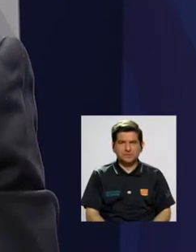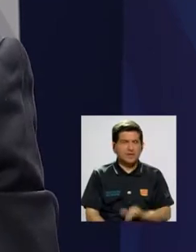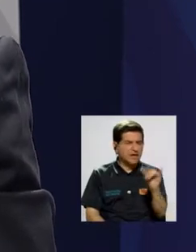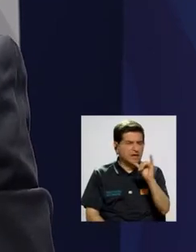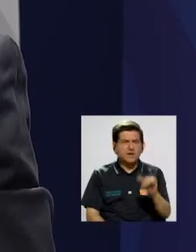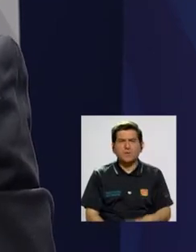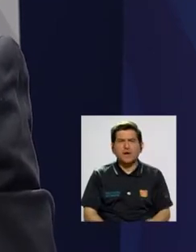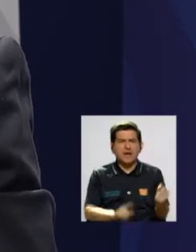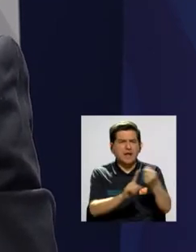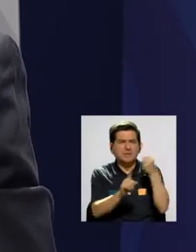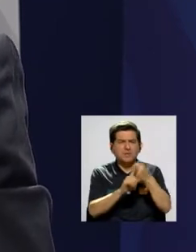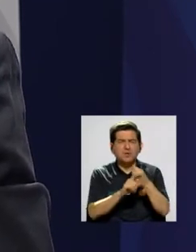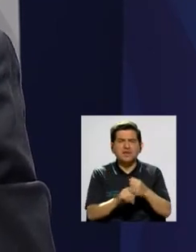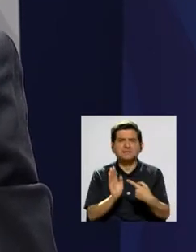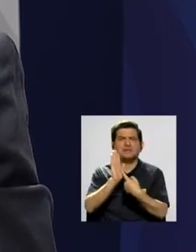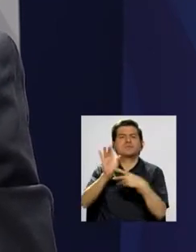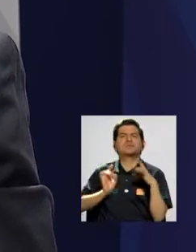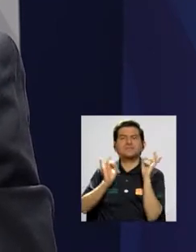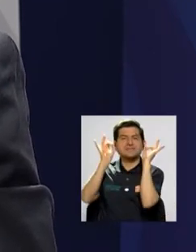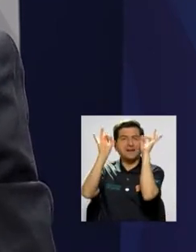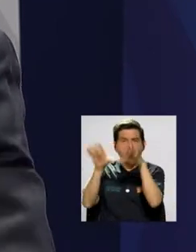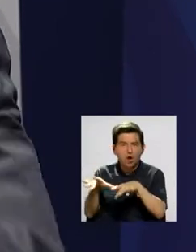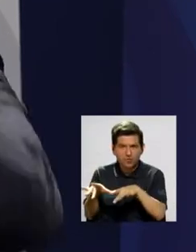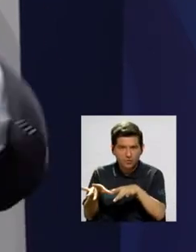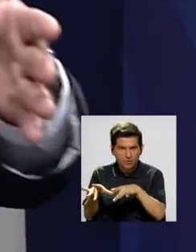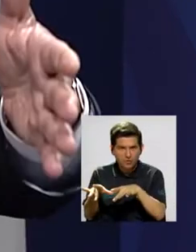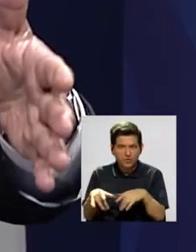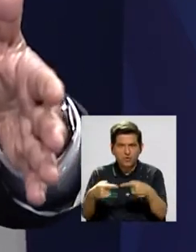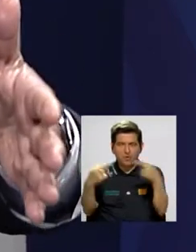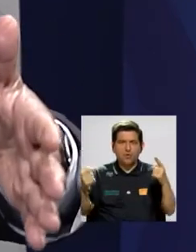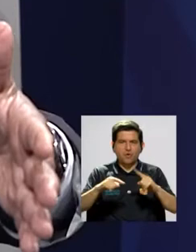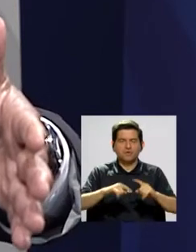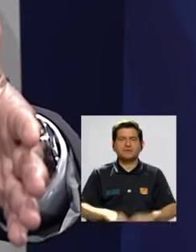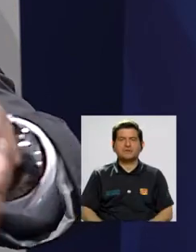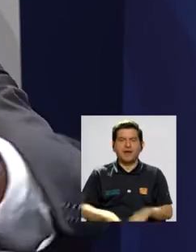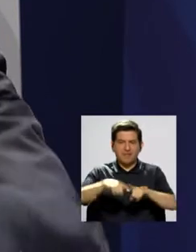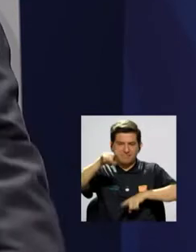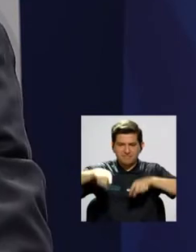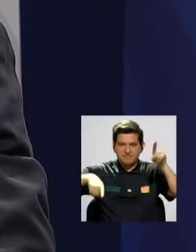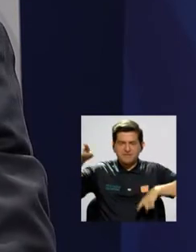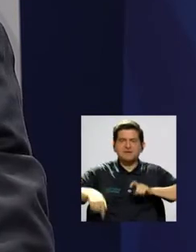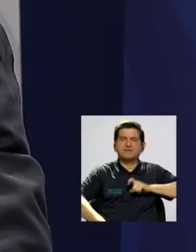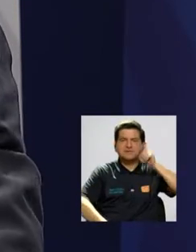la violencia de odio contra las diversidades sexuales,